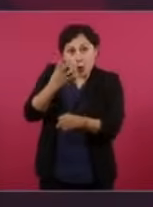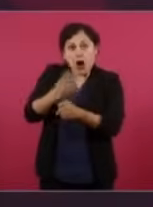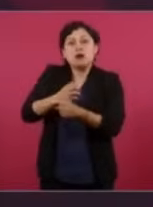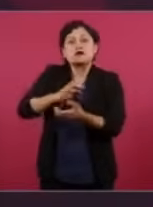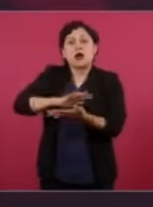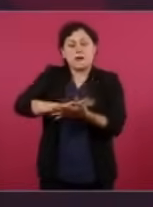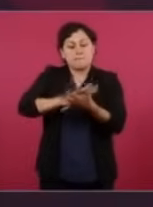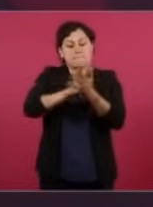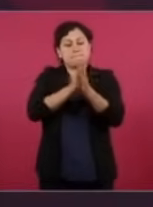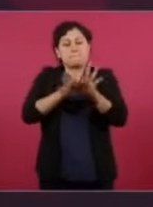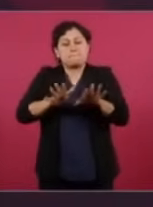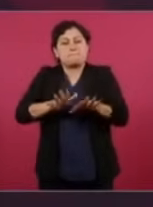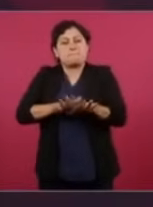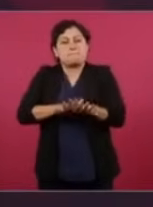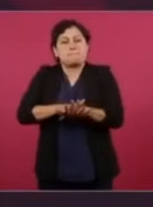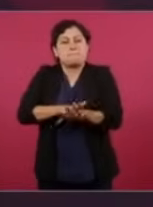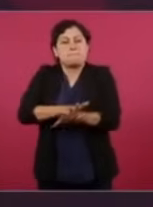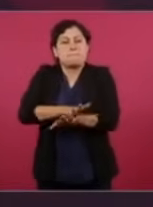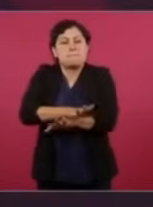De ahí viene la palabra radical,